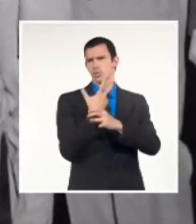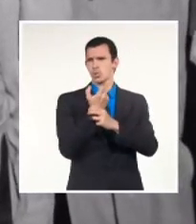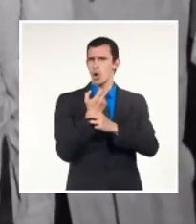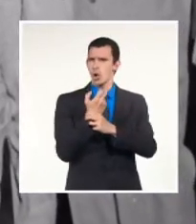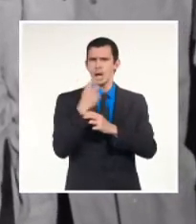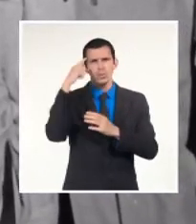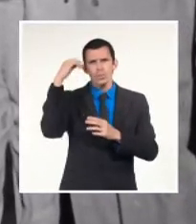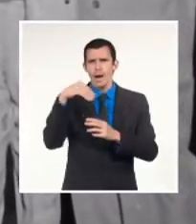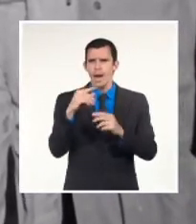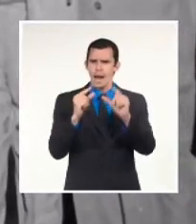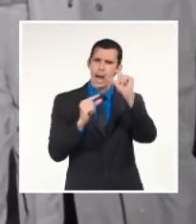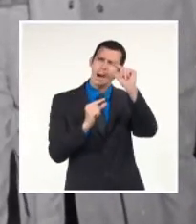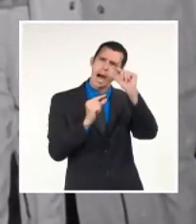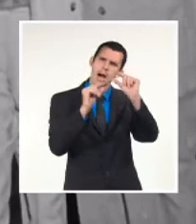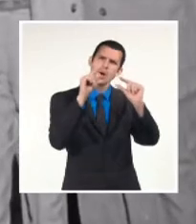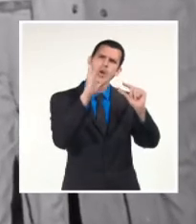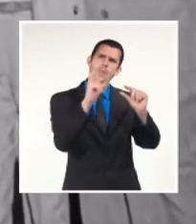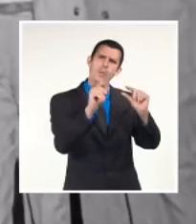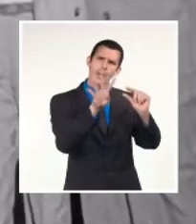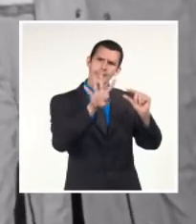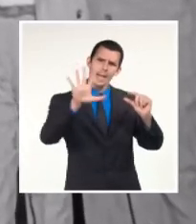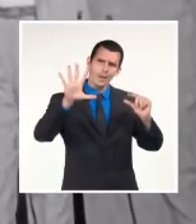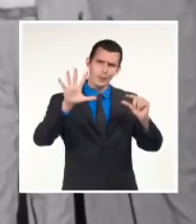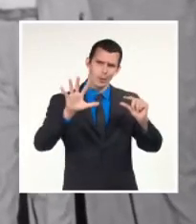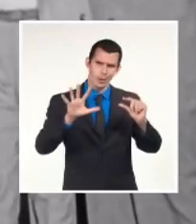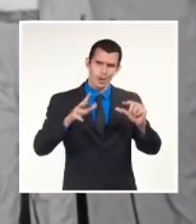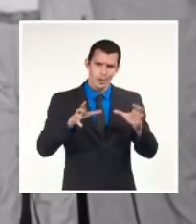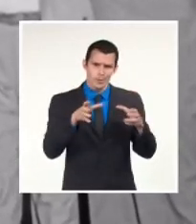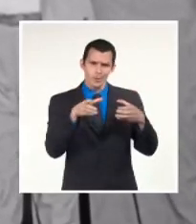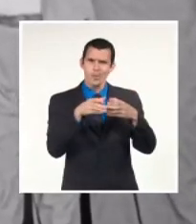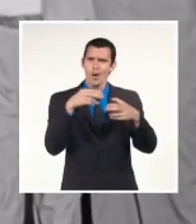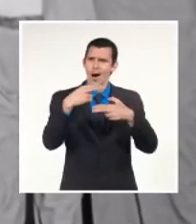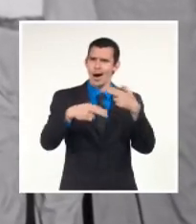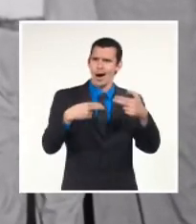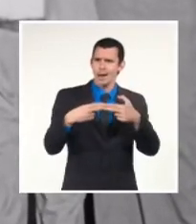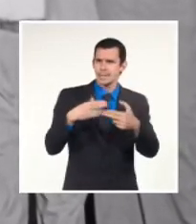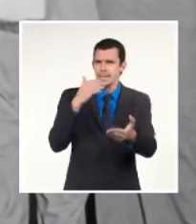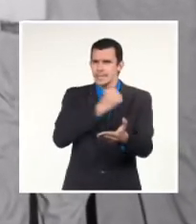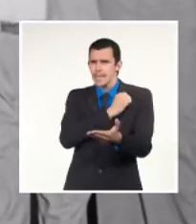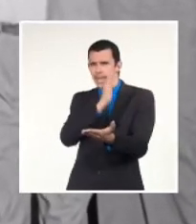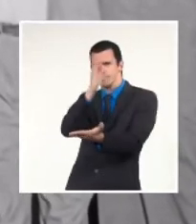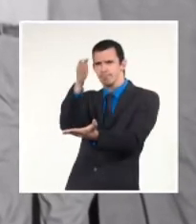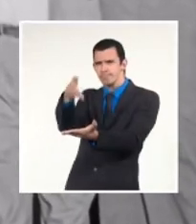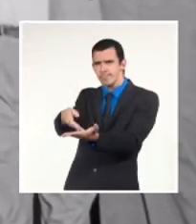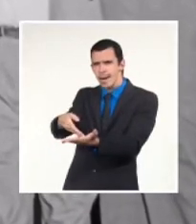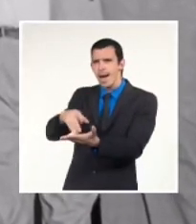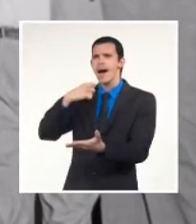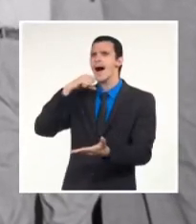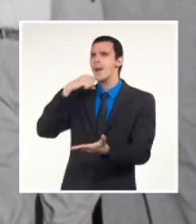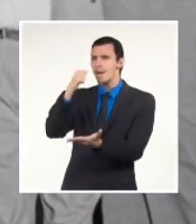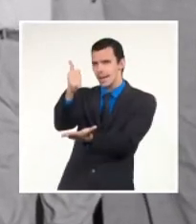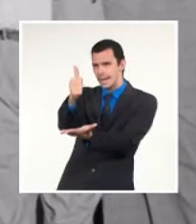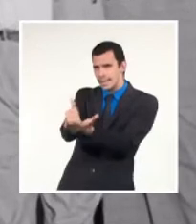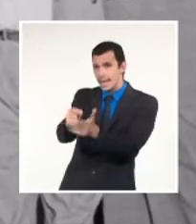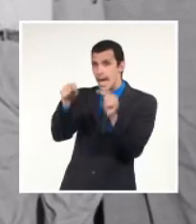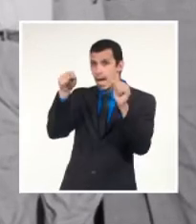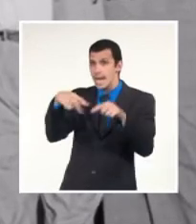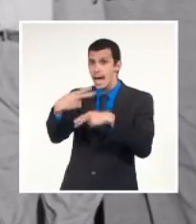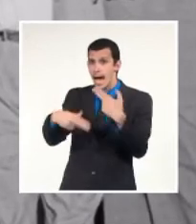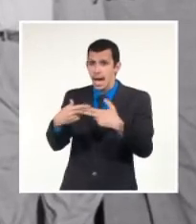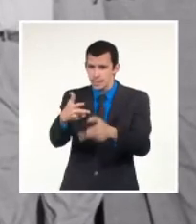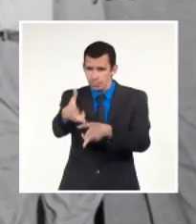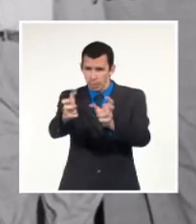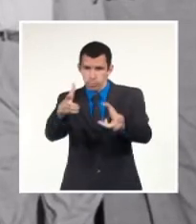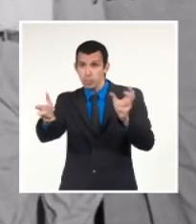misión detonar una gran ráfaga de titulares en